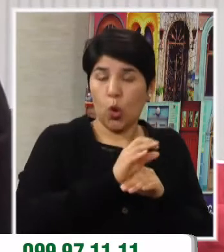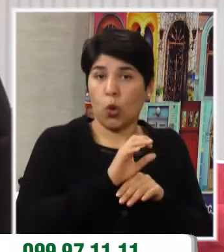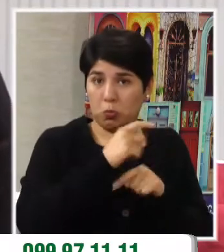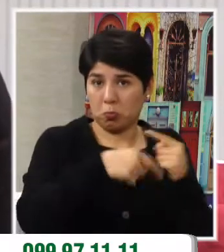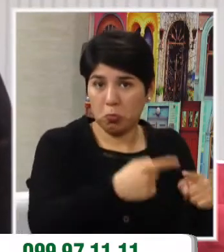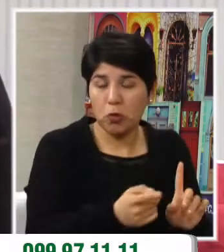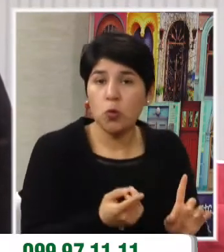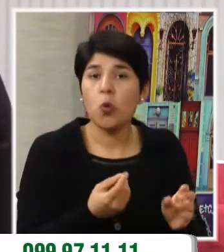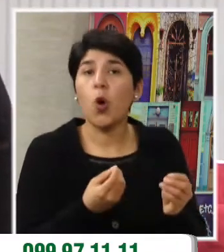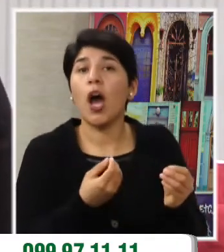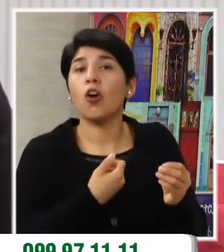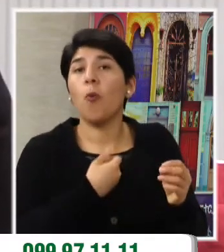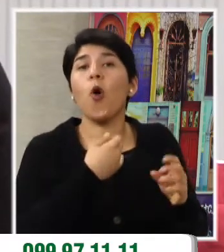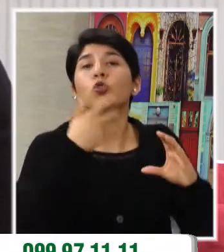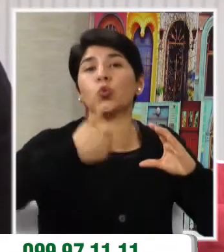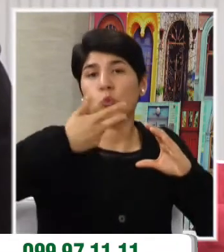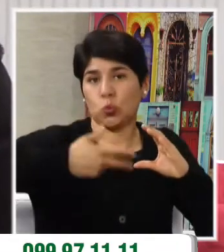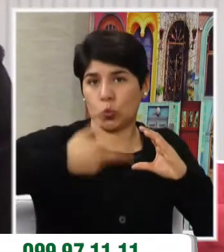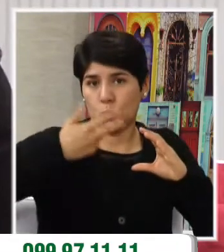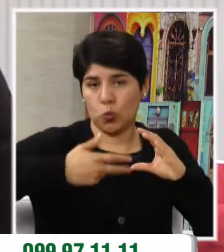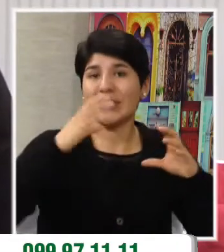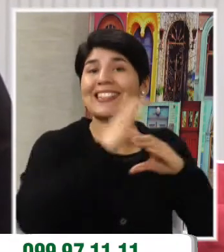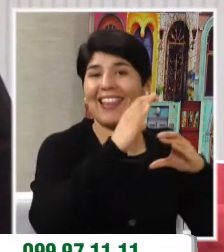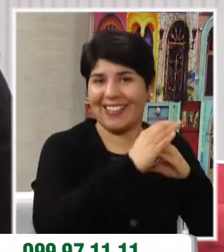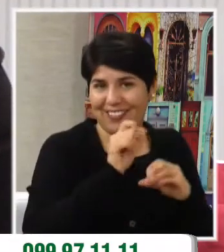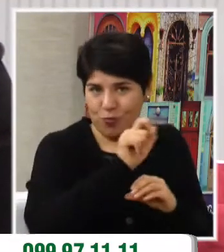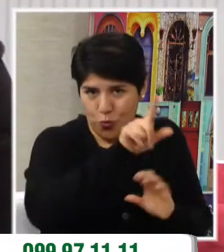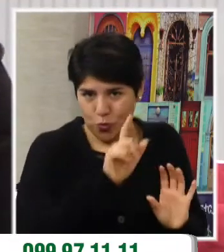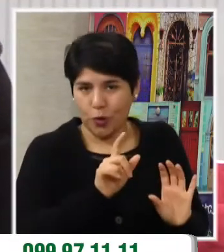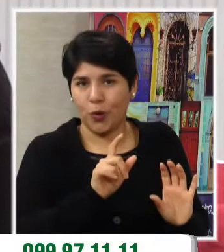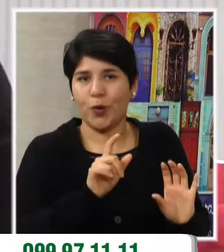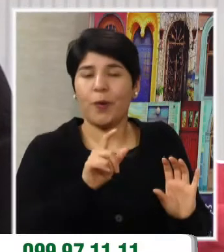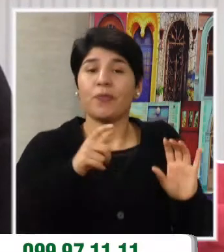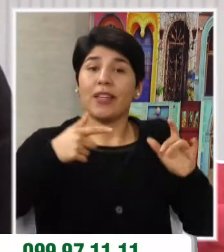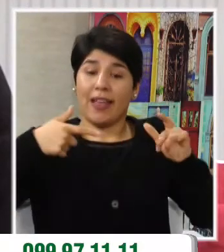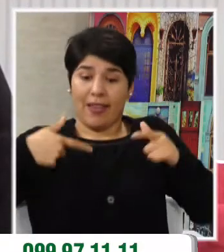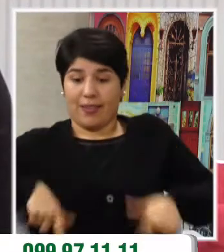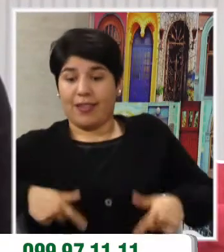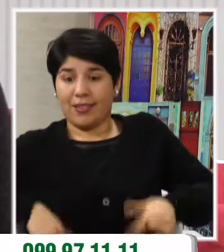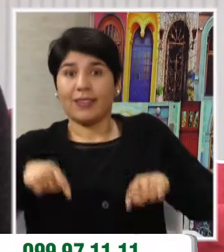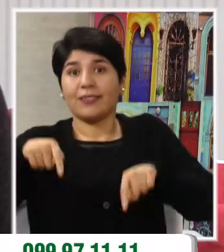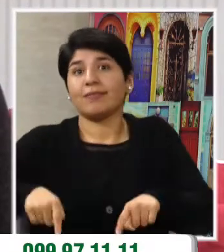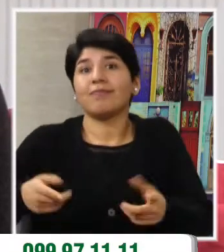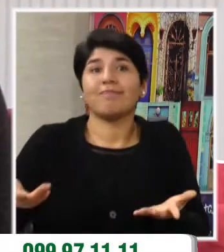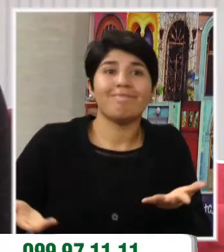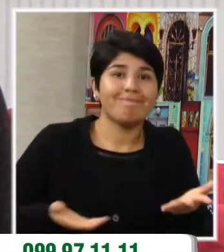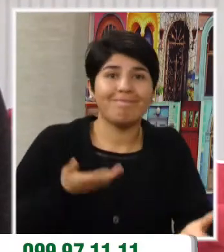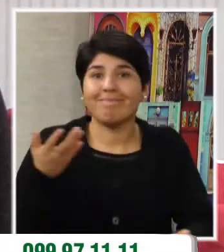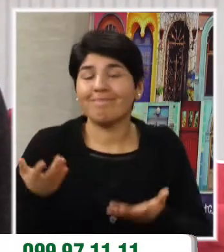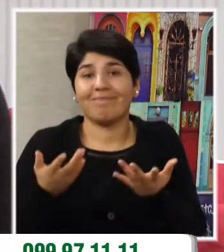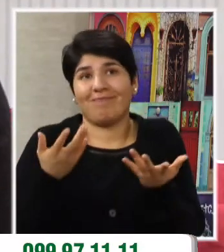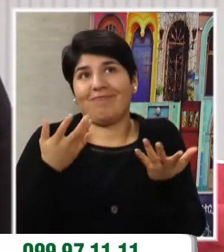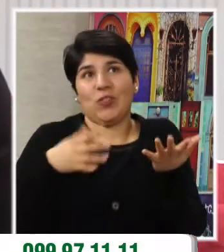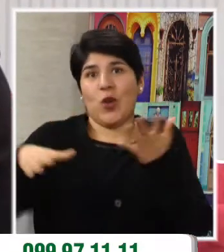este a través de zoom para que lo haga sin de la intendencia este año evidentemente que por todo